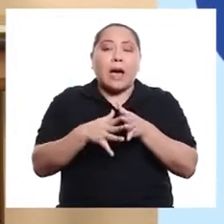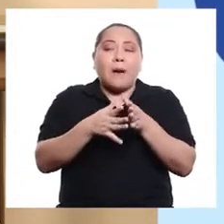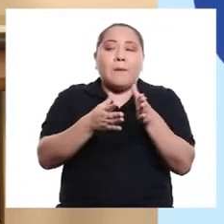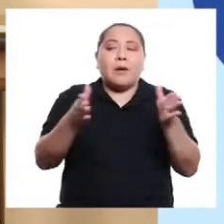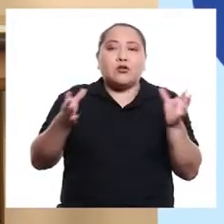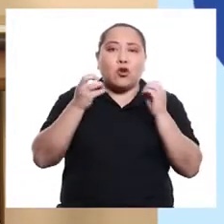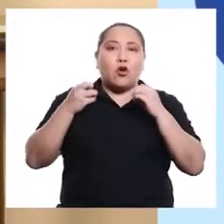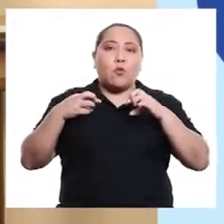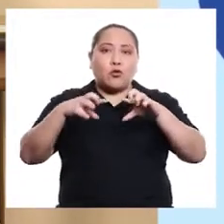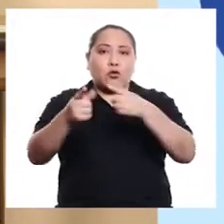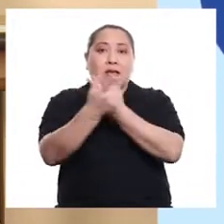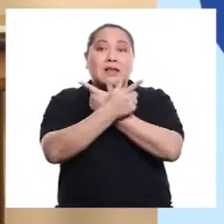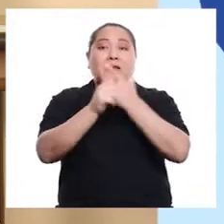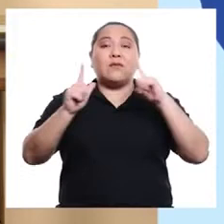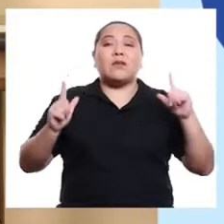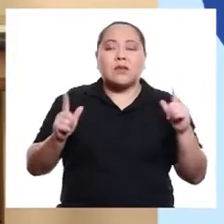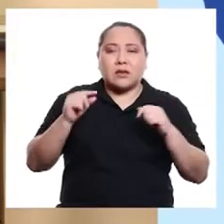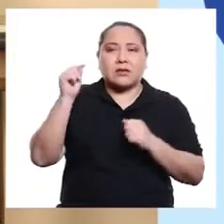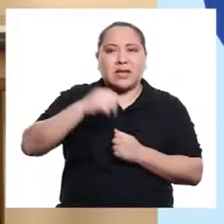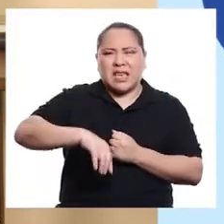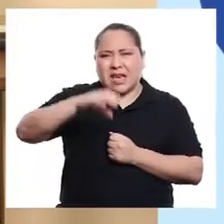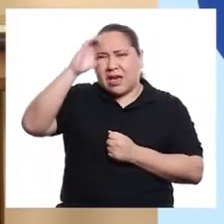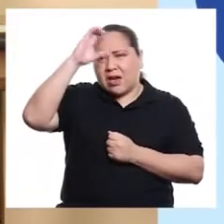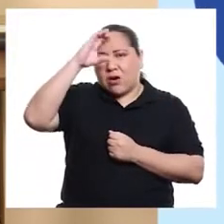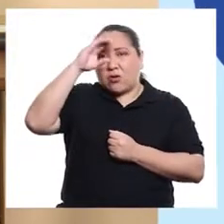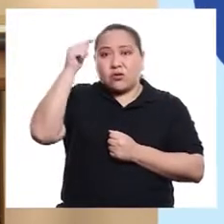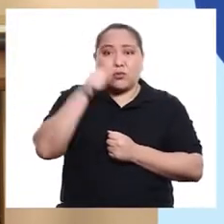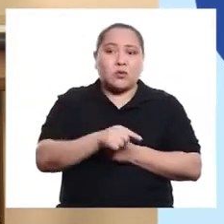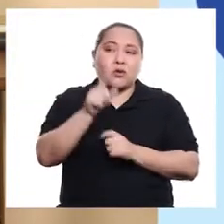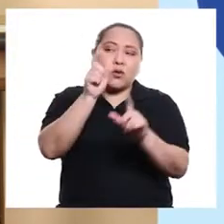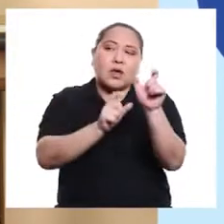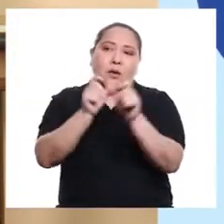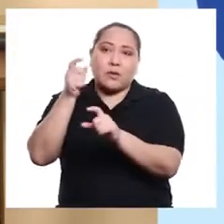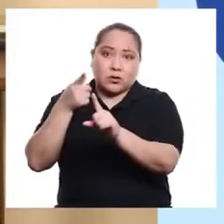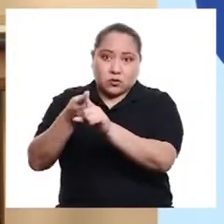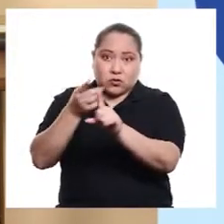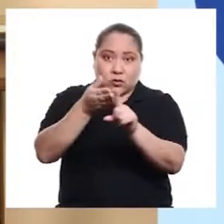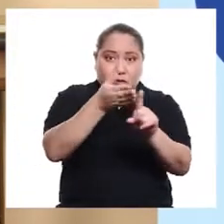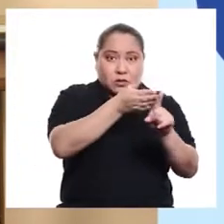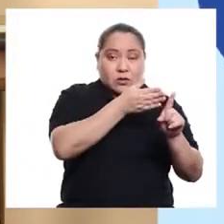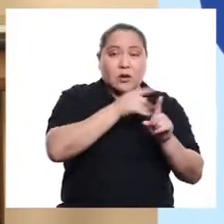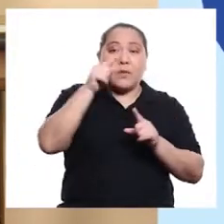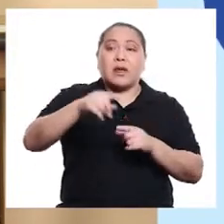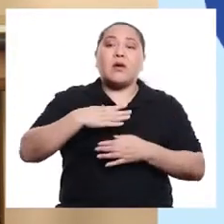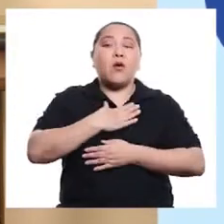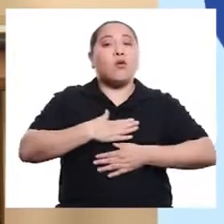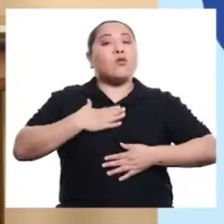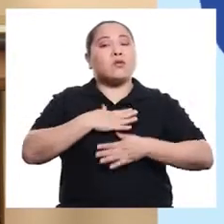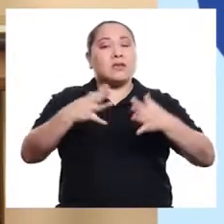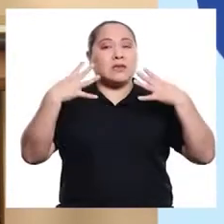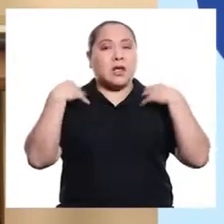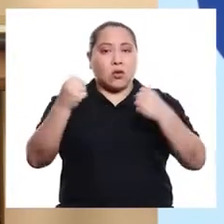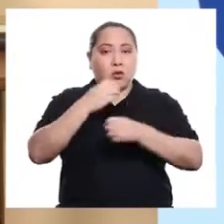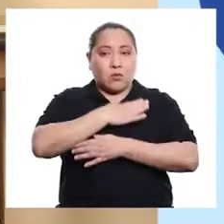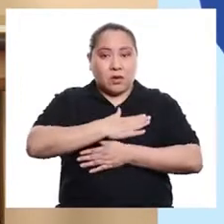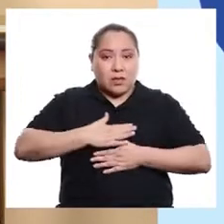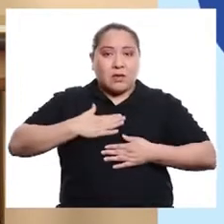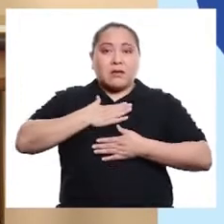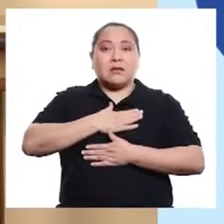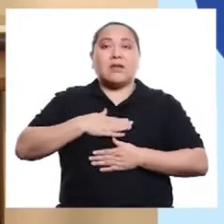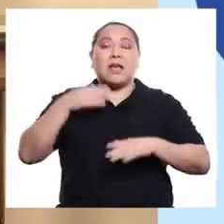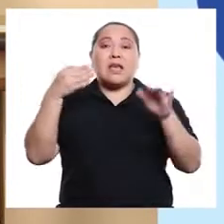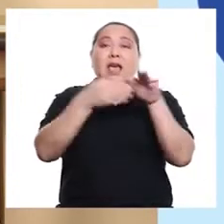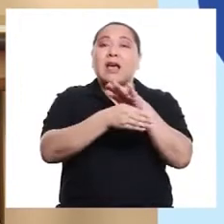oportunidades, libertades y capacidades de las personas con el fin de que puedan gozar de salud y bienestar y